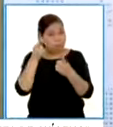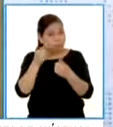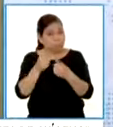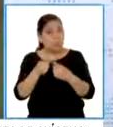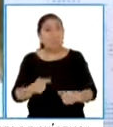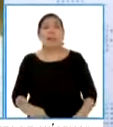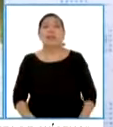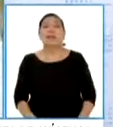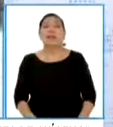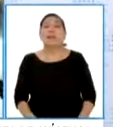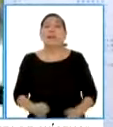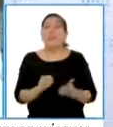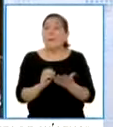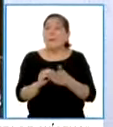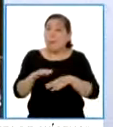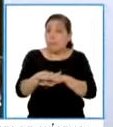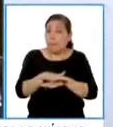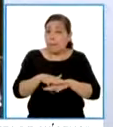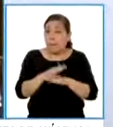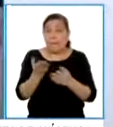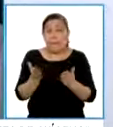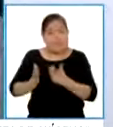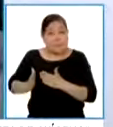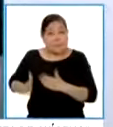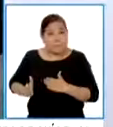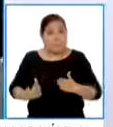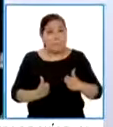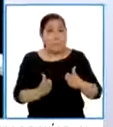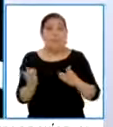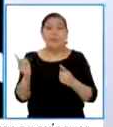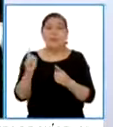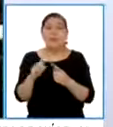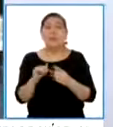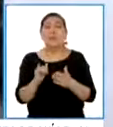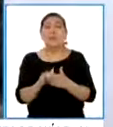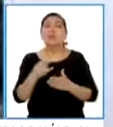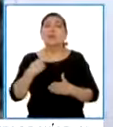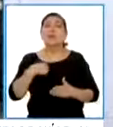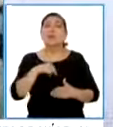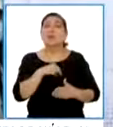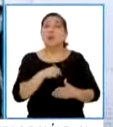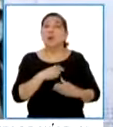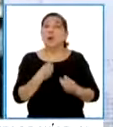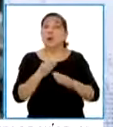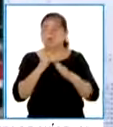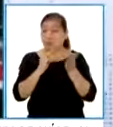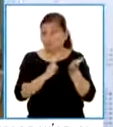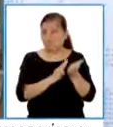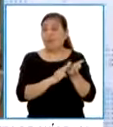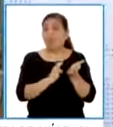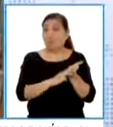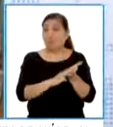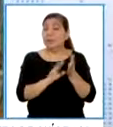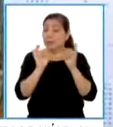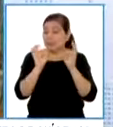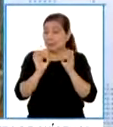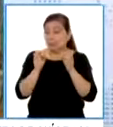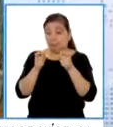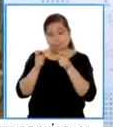que tener acciones, planes que nos encaminen hacia esos objetivos. Y nosotros, como Defensoría, vamos a